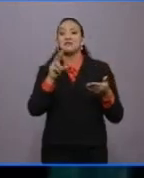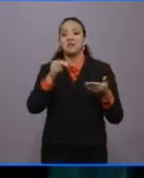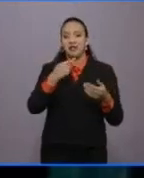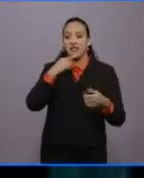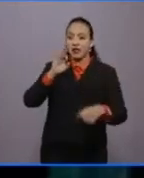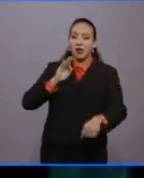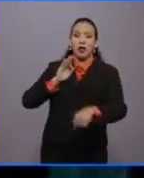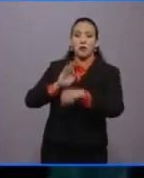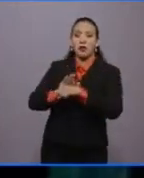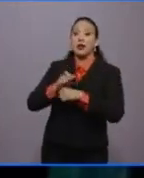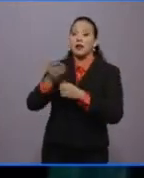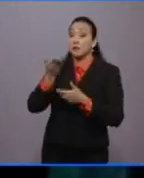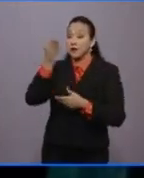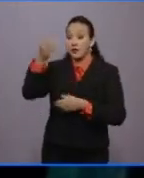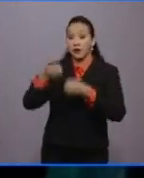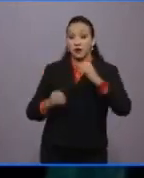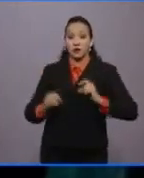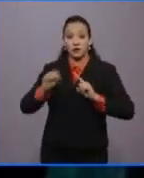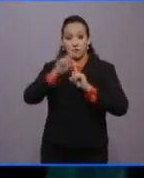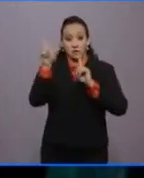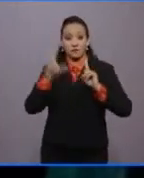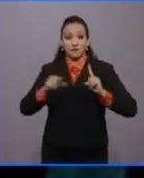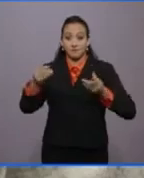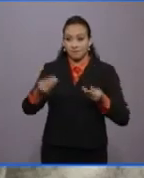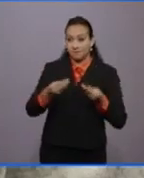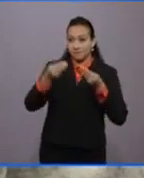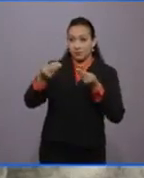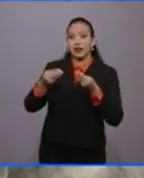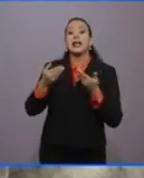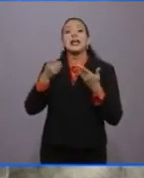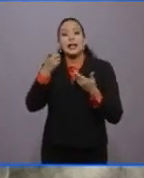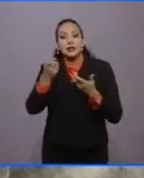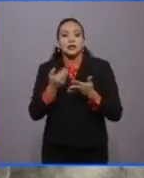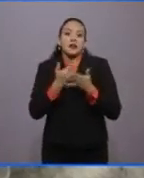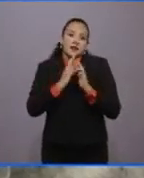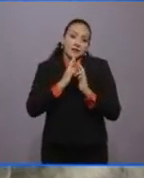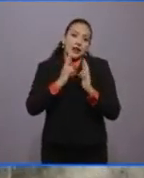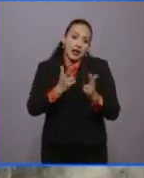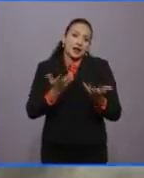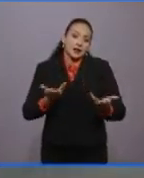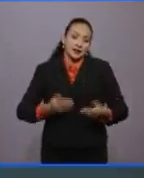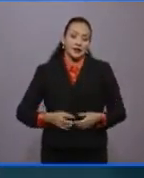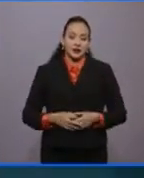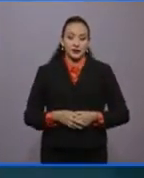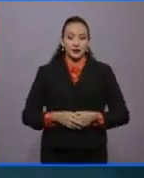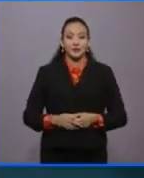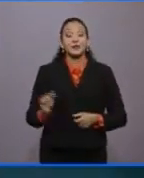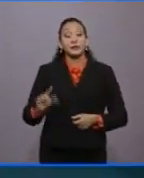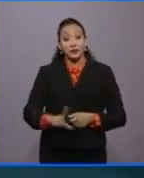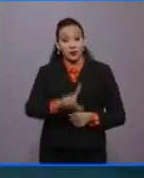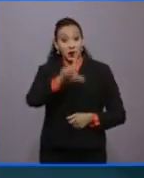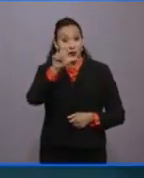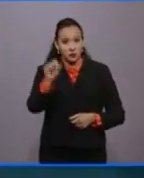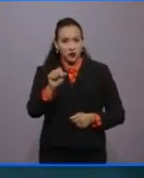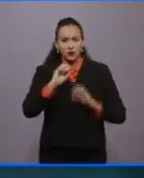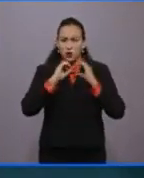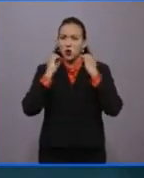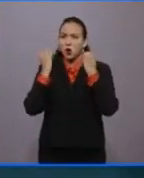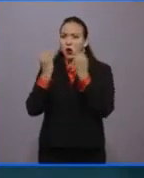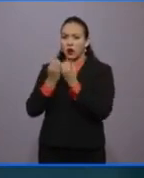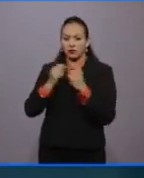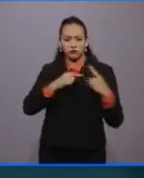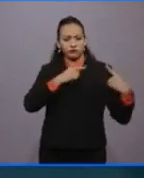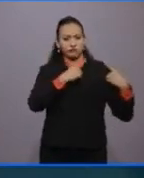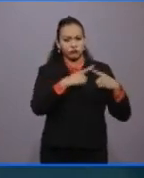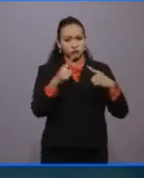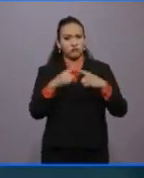fue atraído por la Suprema Corte de Justicia de la Nación y está en espera de resolución. Asimismo, diversas organizaciones de la